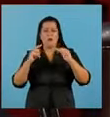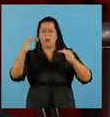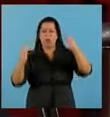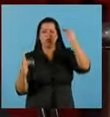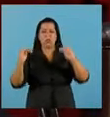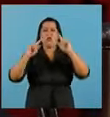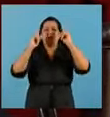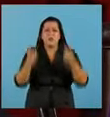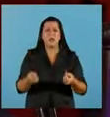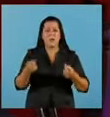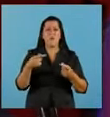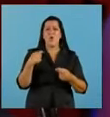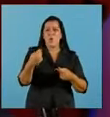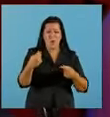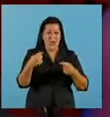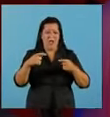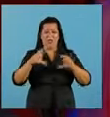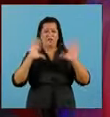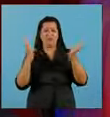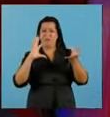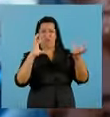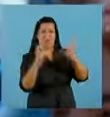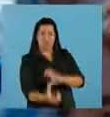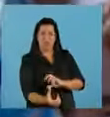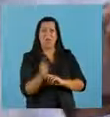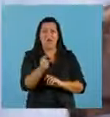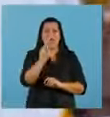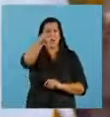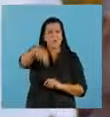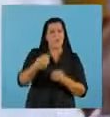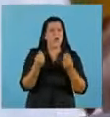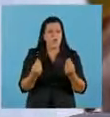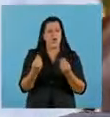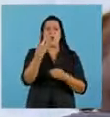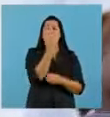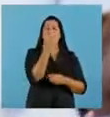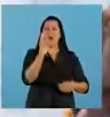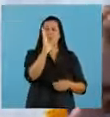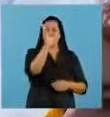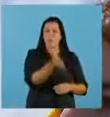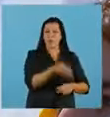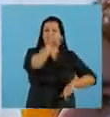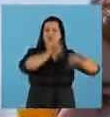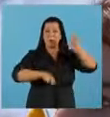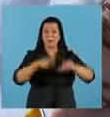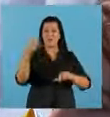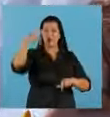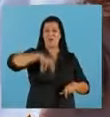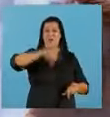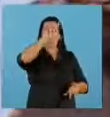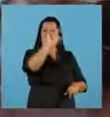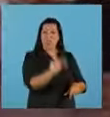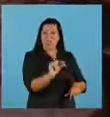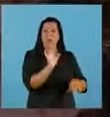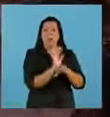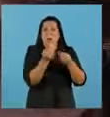interior del universo de los jubilados. De ese modo, mientras que el 40% de aquellos que menos ganan perdió